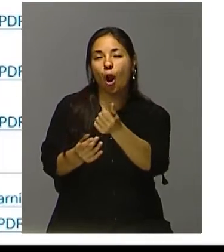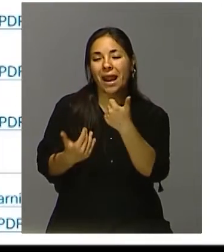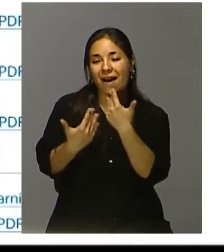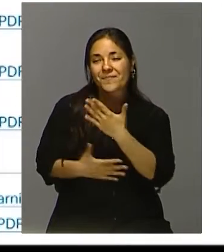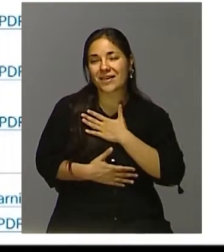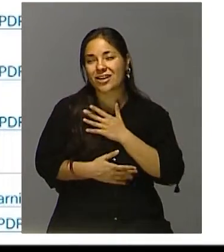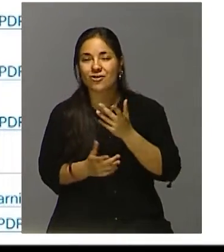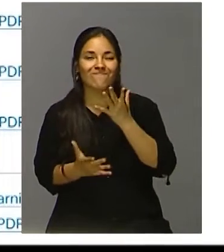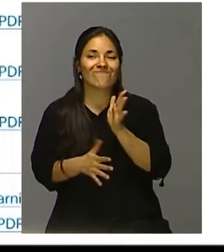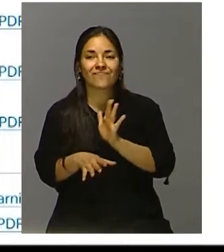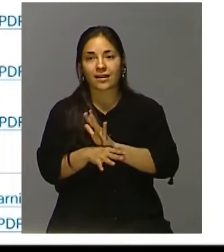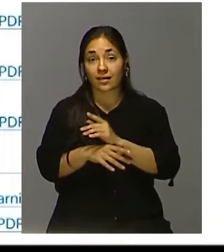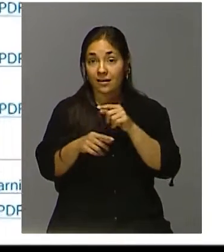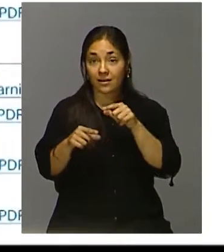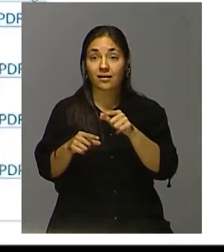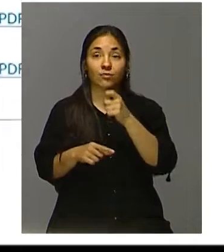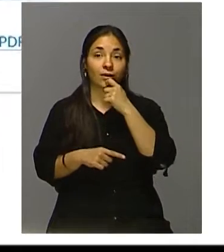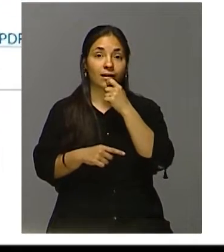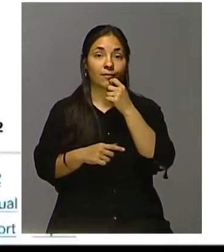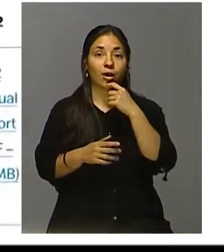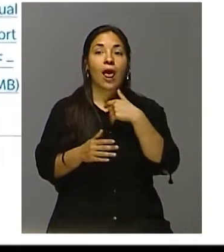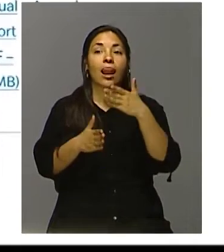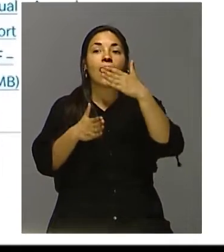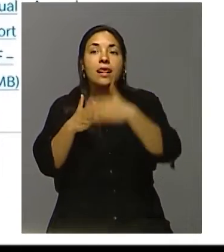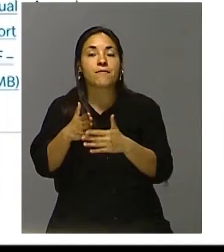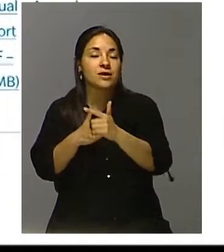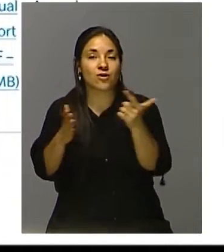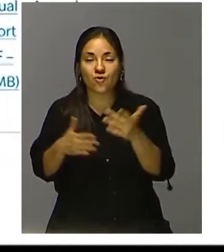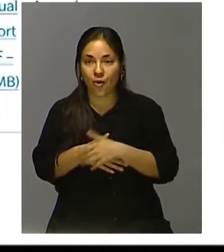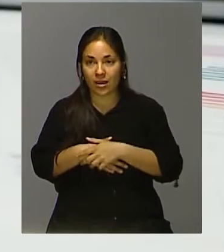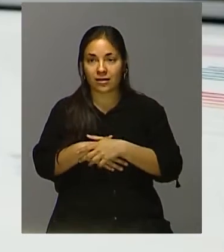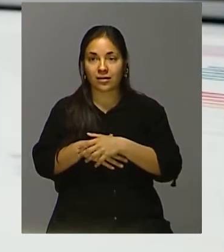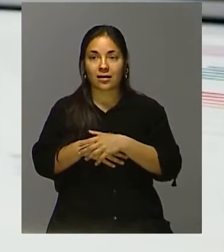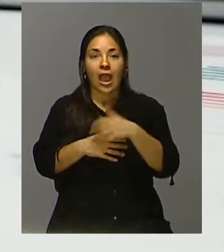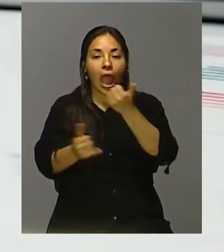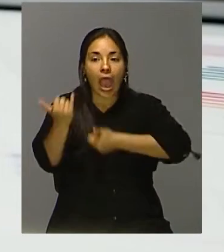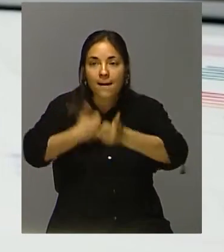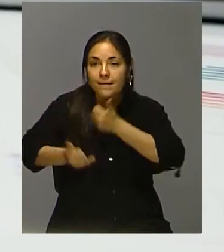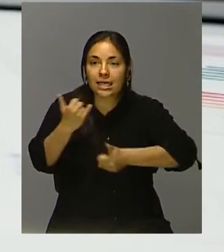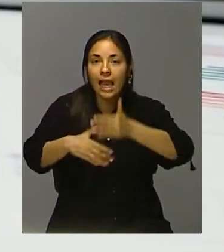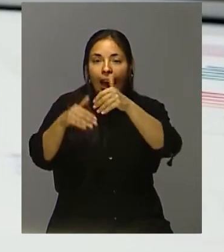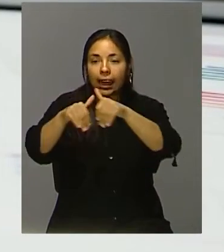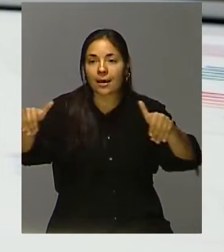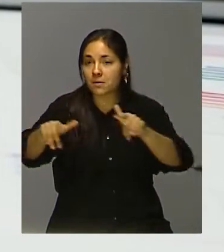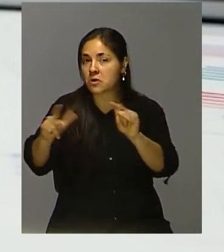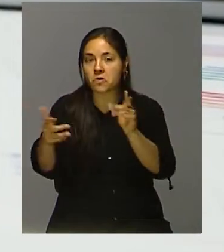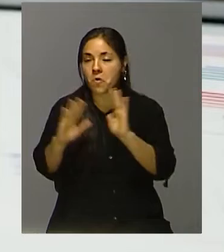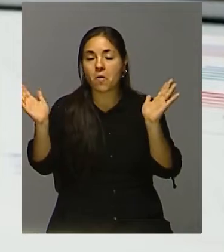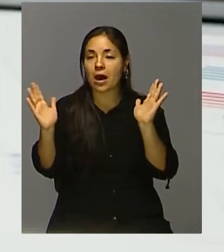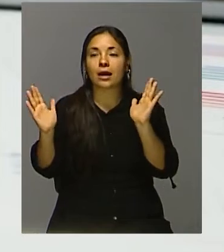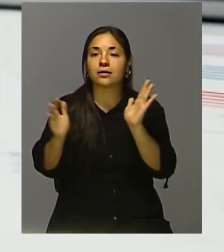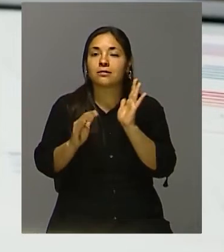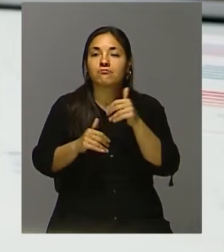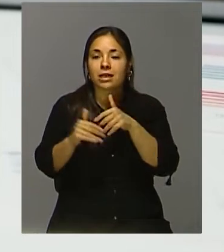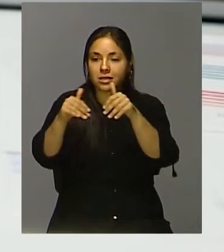en un entorno donde no te ponen límites, no te explican los límites, no te explican